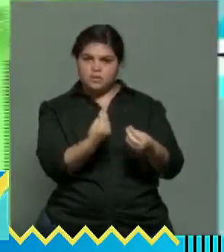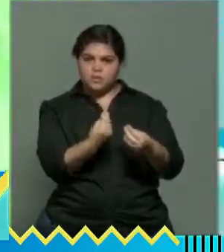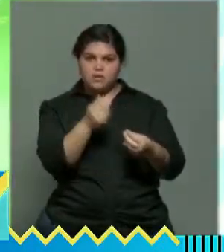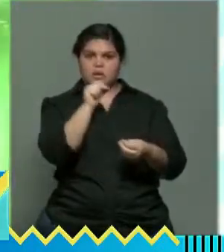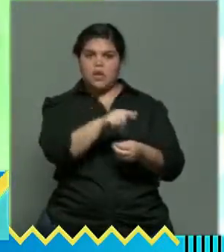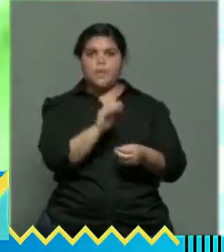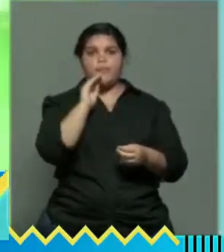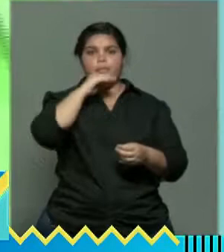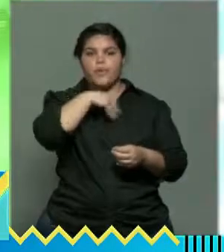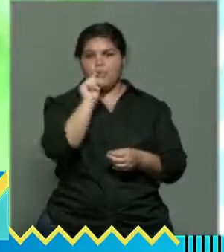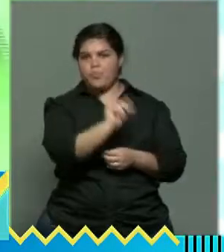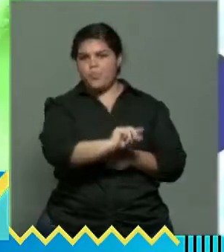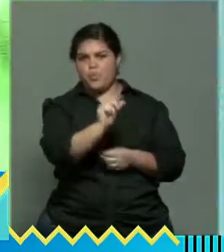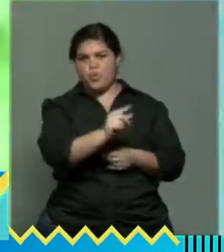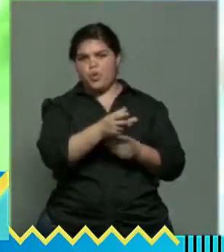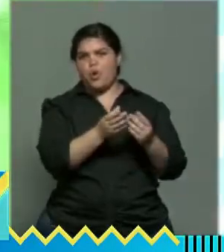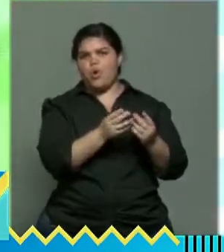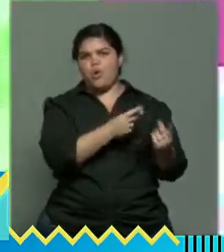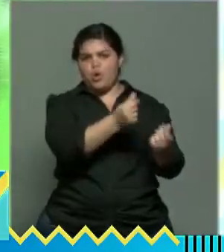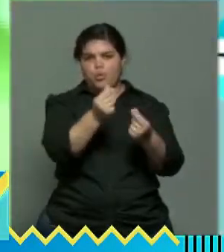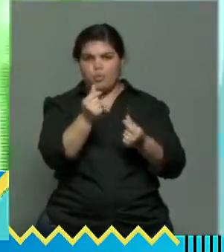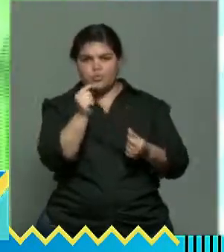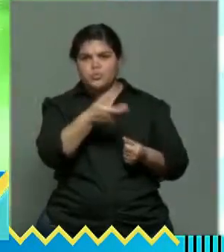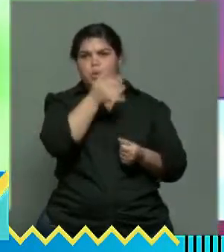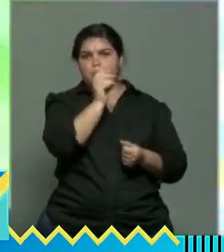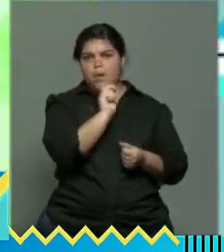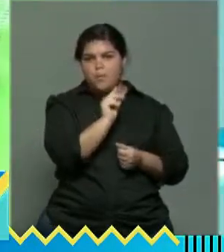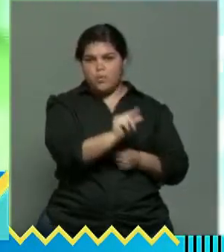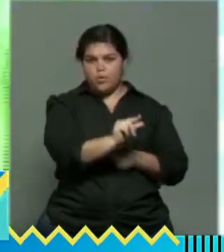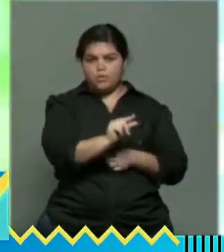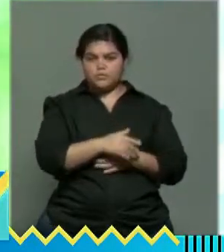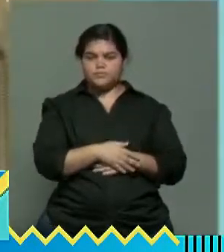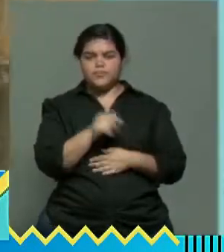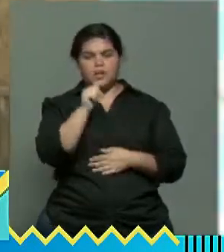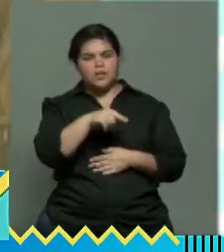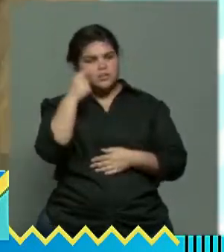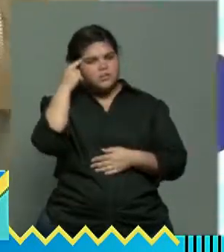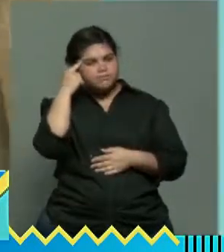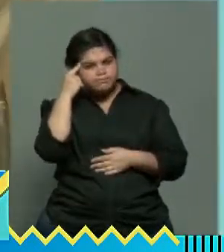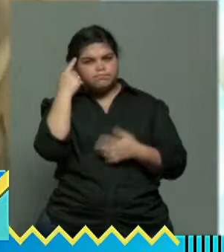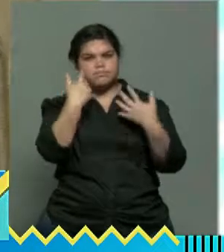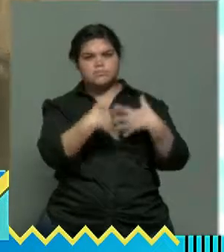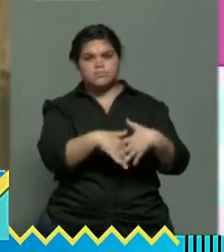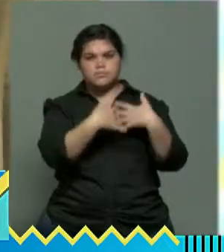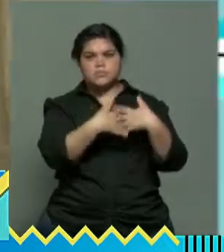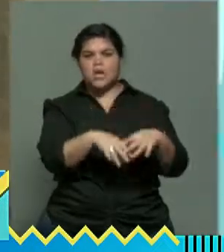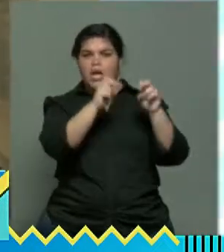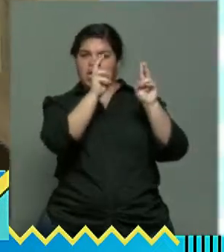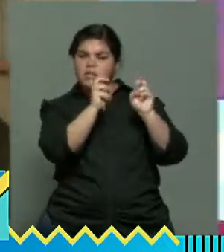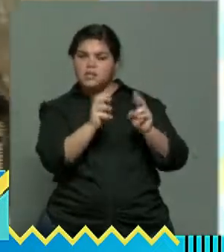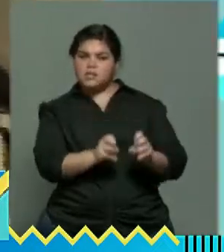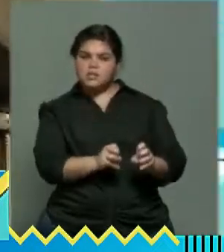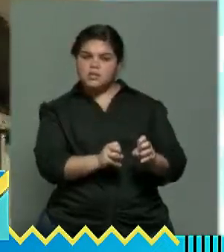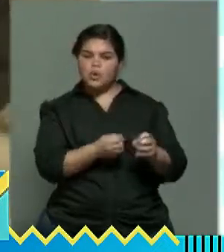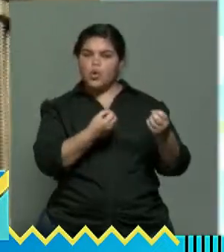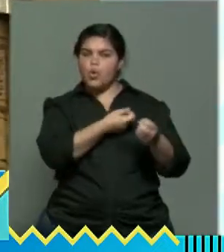el vino se consume. Y a su vez, si nosotros hacemos un análisis, dividimos la cantidad de litros de vino que